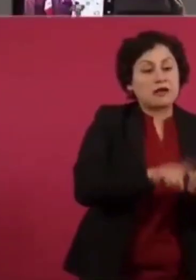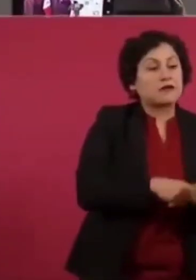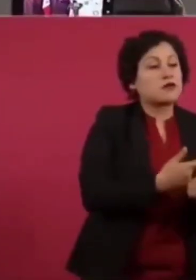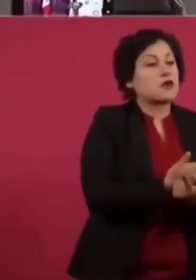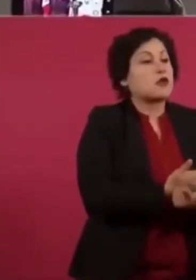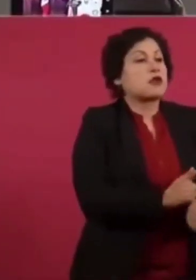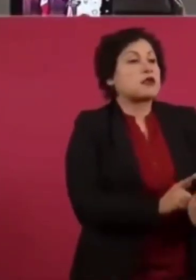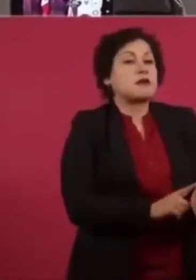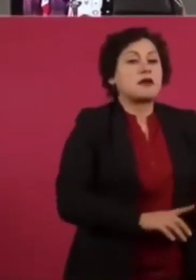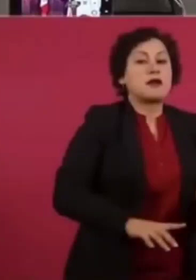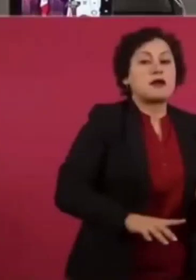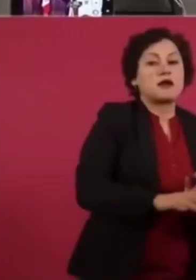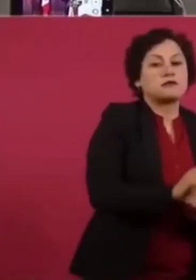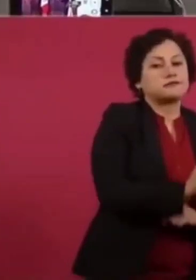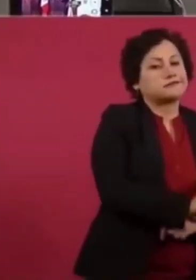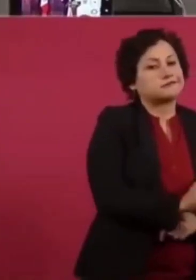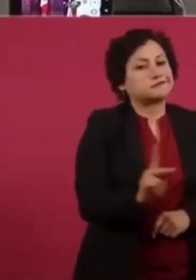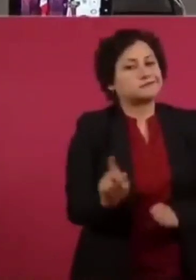Eso es el predominio del mercado.